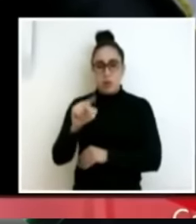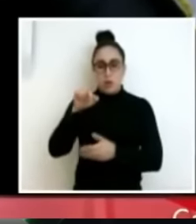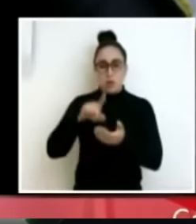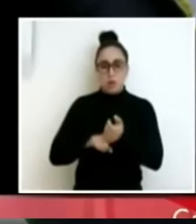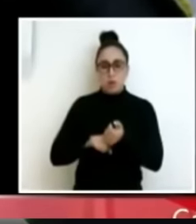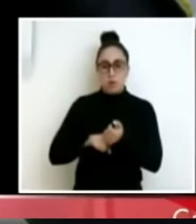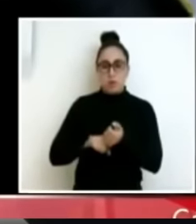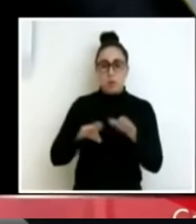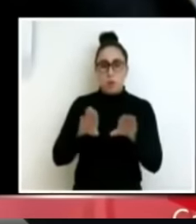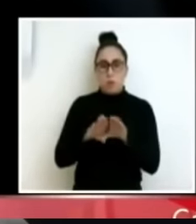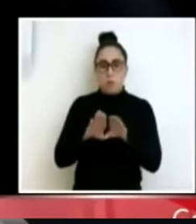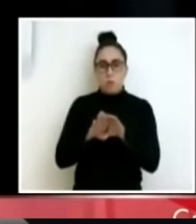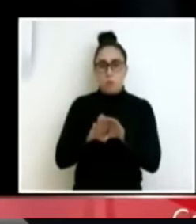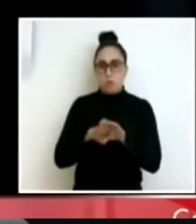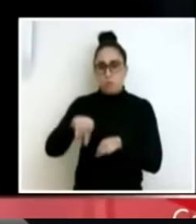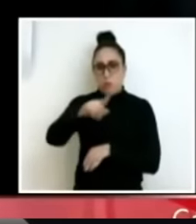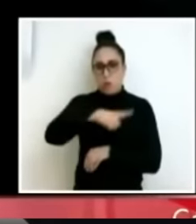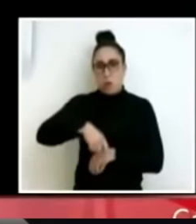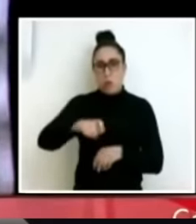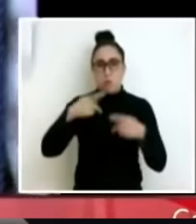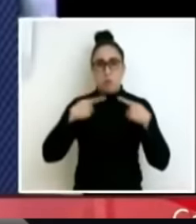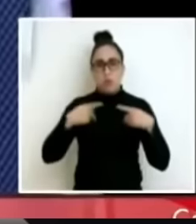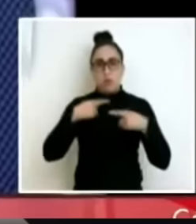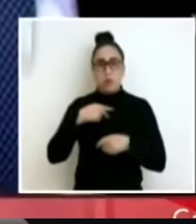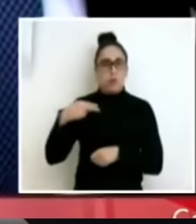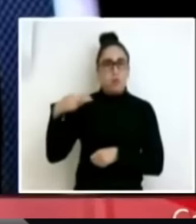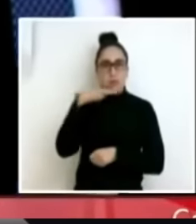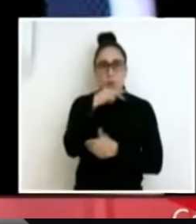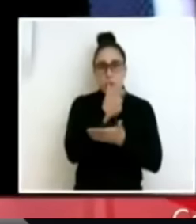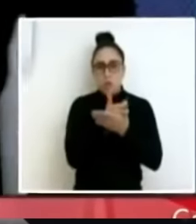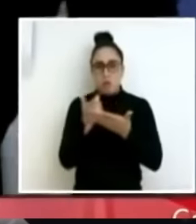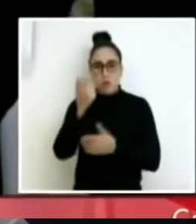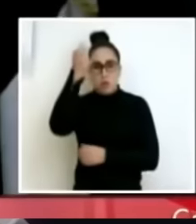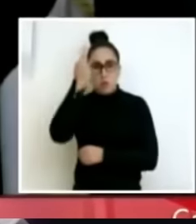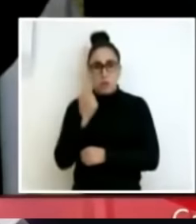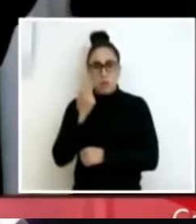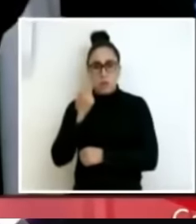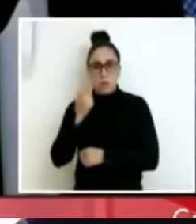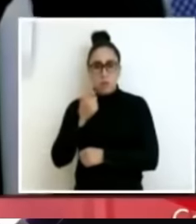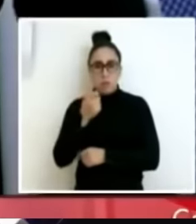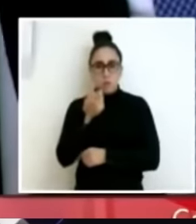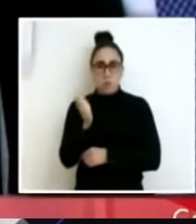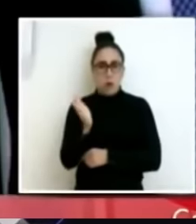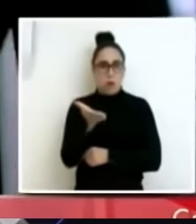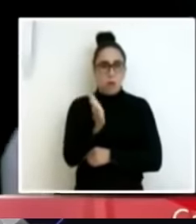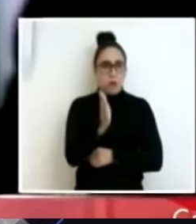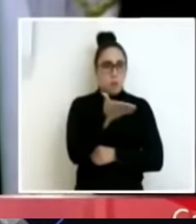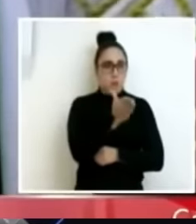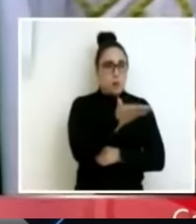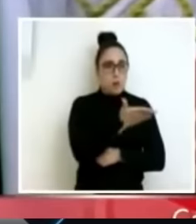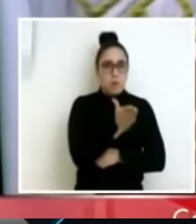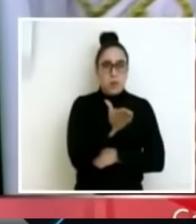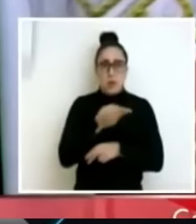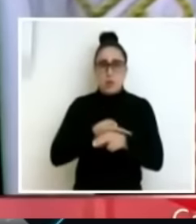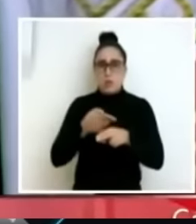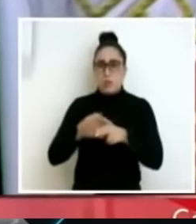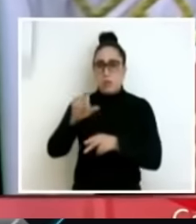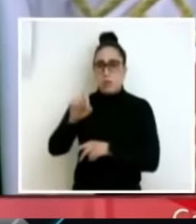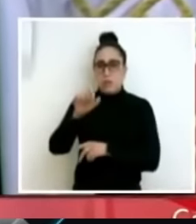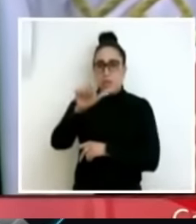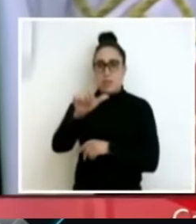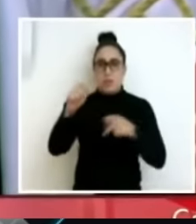de jubilación inmediata separó del cargo a los 26 ministros